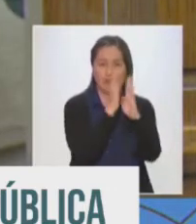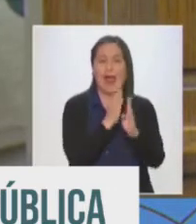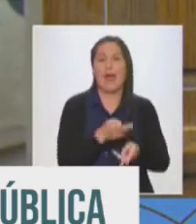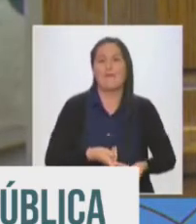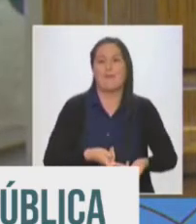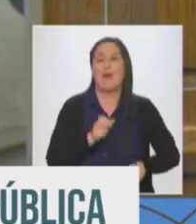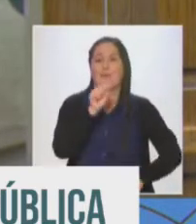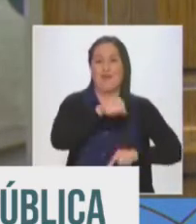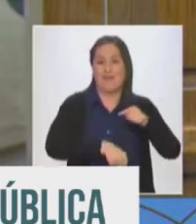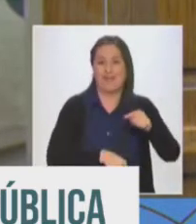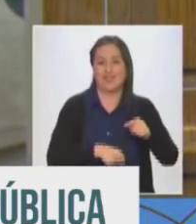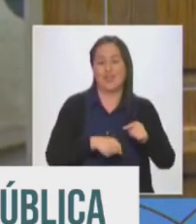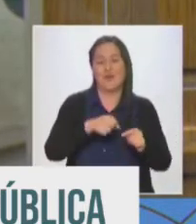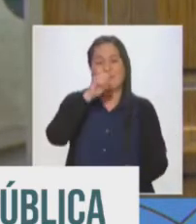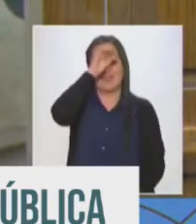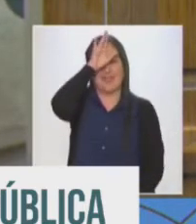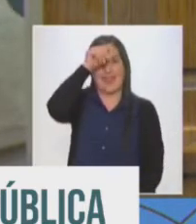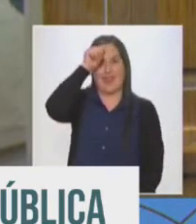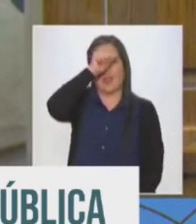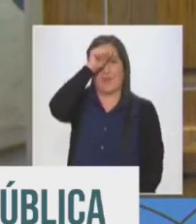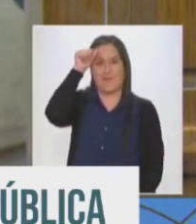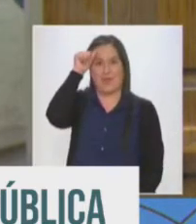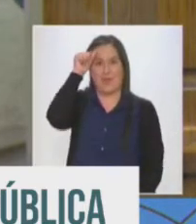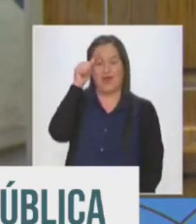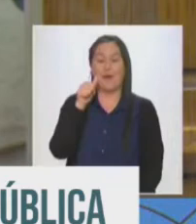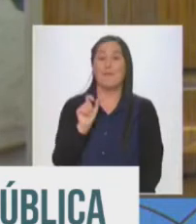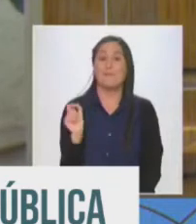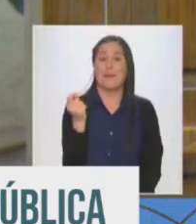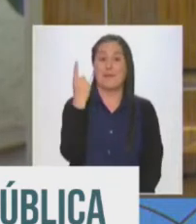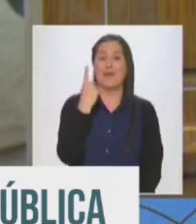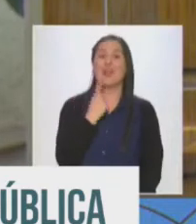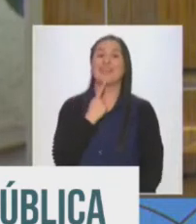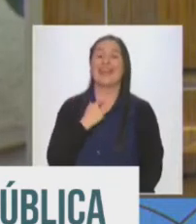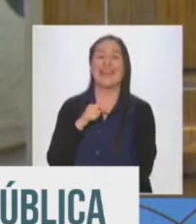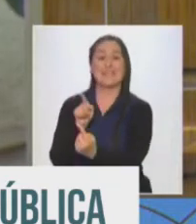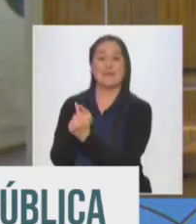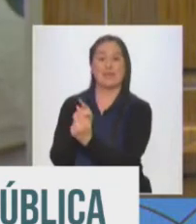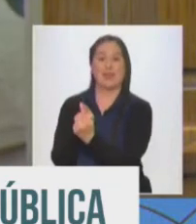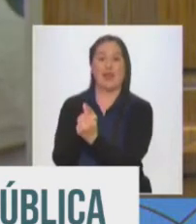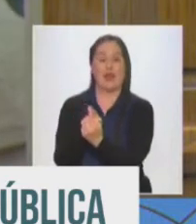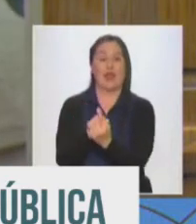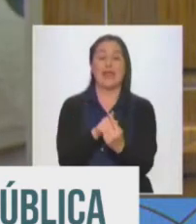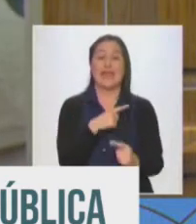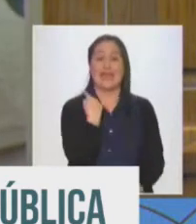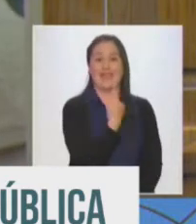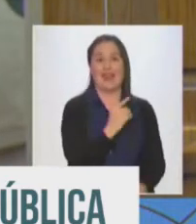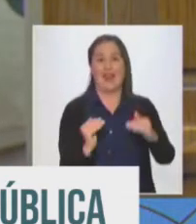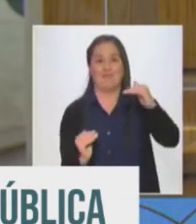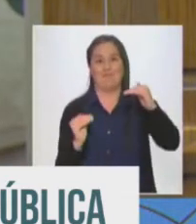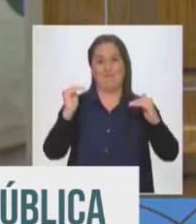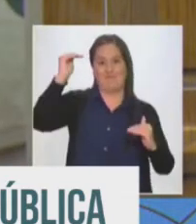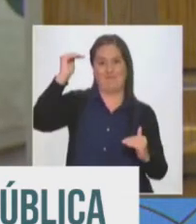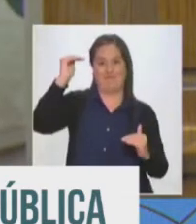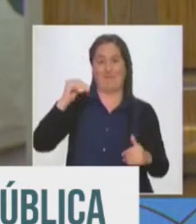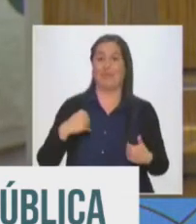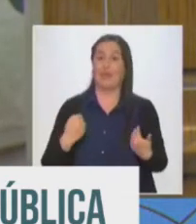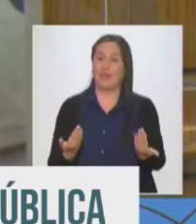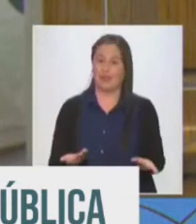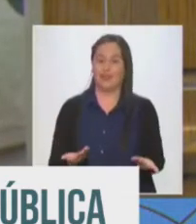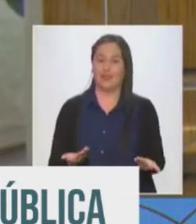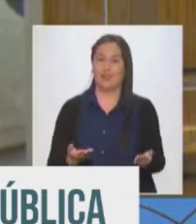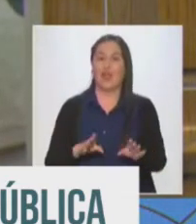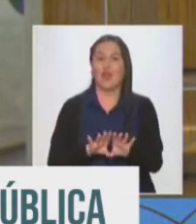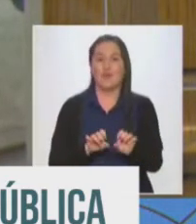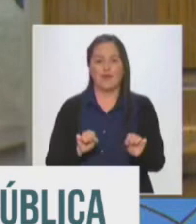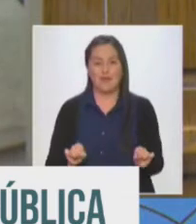Dominga, claramente anteponiendo sus intereses personales por sobre la comunidad. Y respecto entonces a comprometer